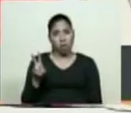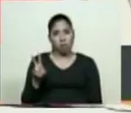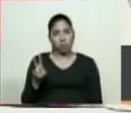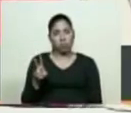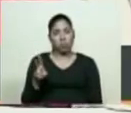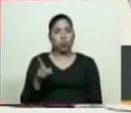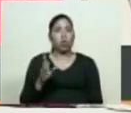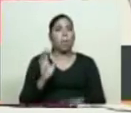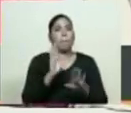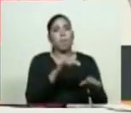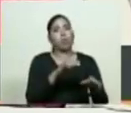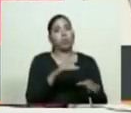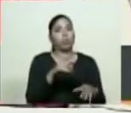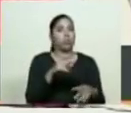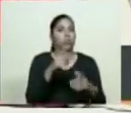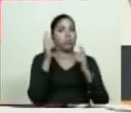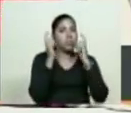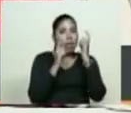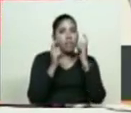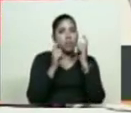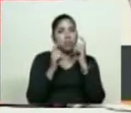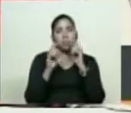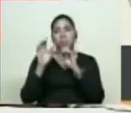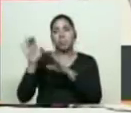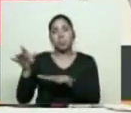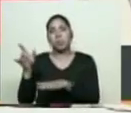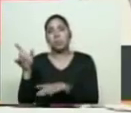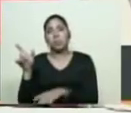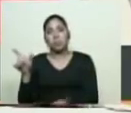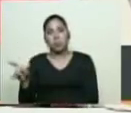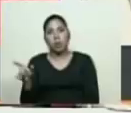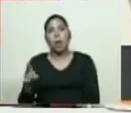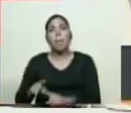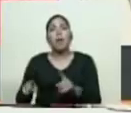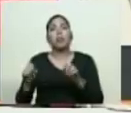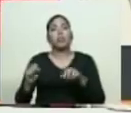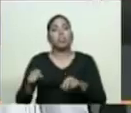chavistas ni del PSUV, van a defender la patria, no tengo ninguna duda.